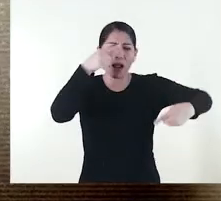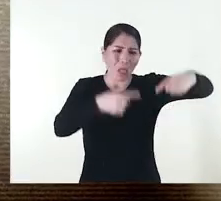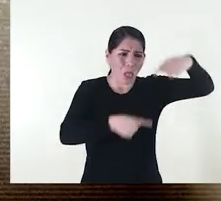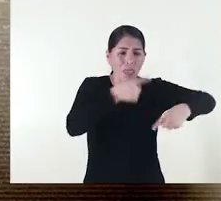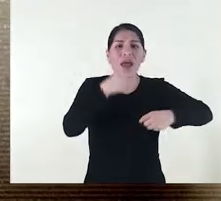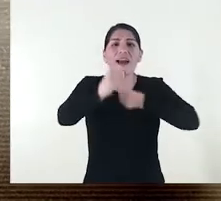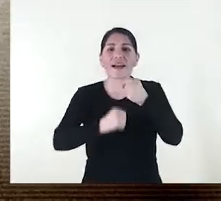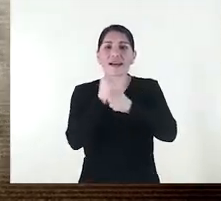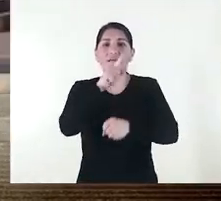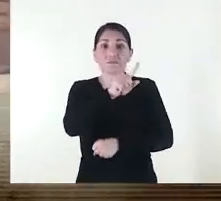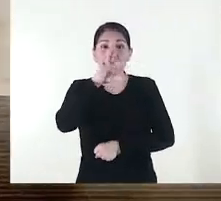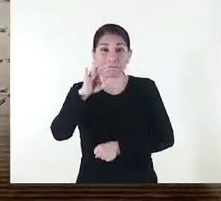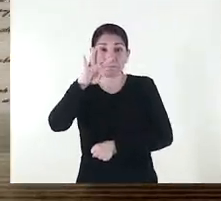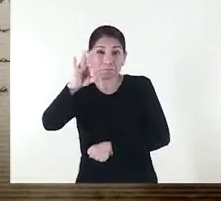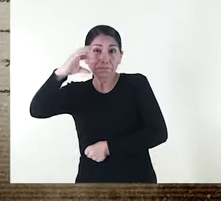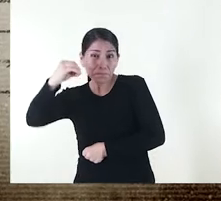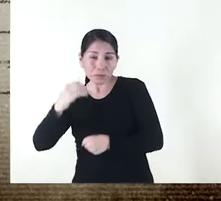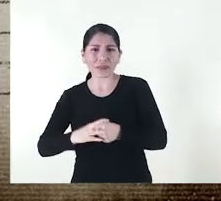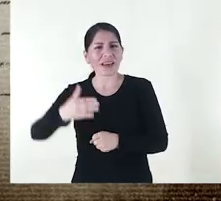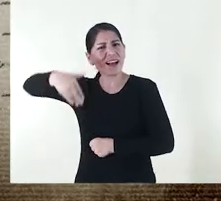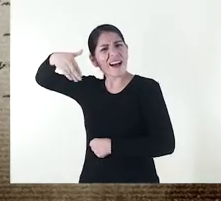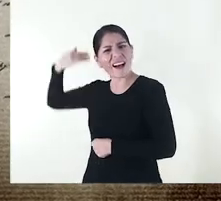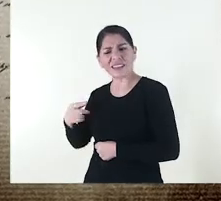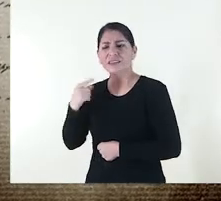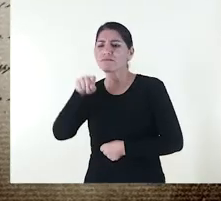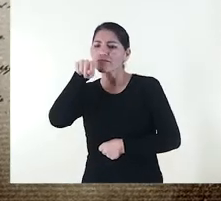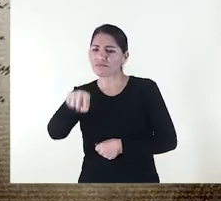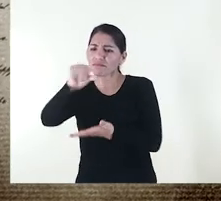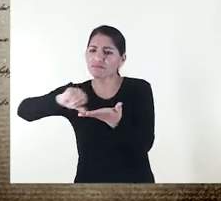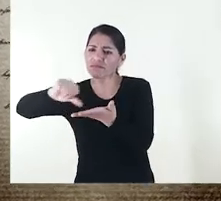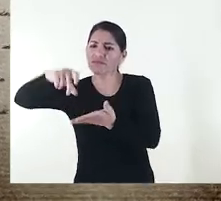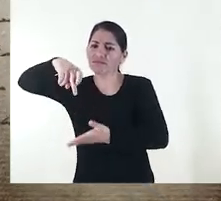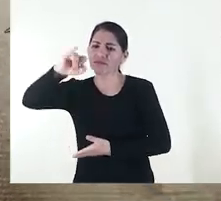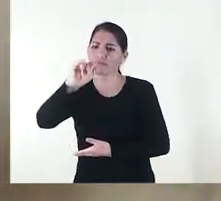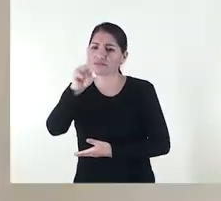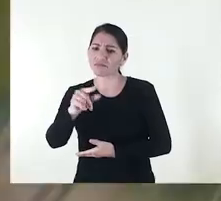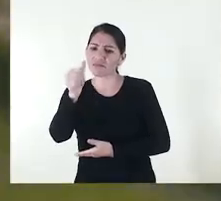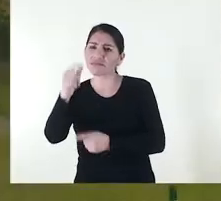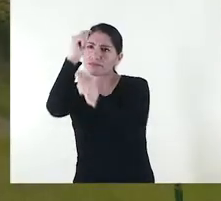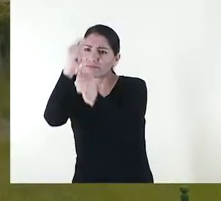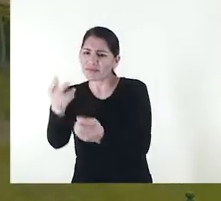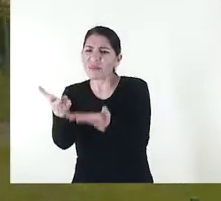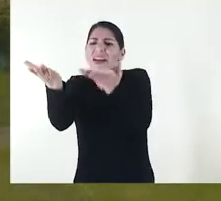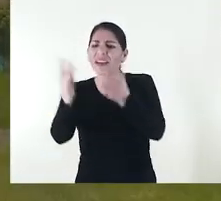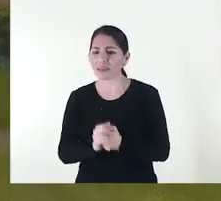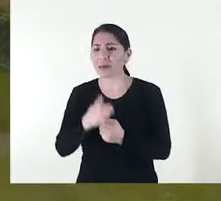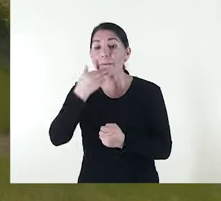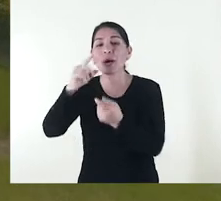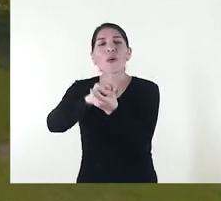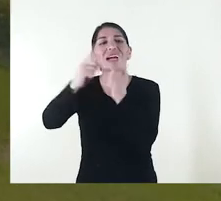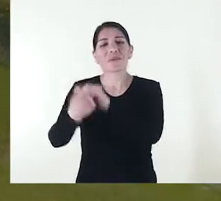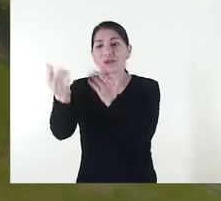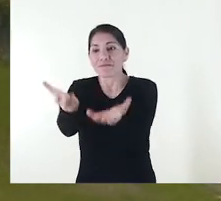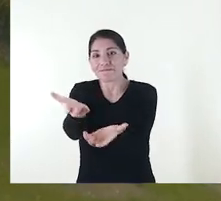luego de intensos debates durante la década de los 90 del siglo pasado acerca del rol y el significado de la estatua de Pizarro en la Plaza de